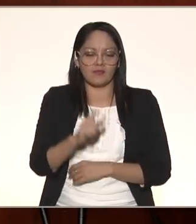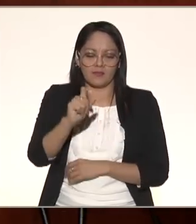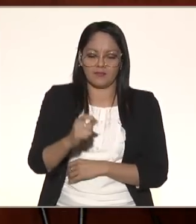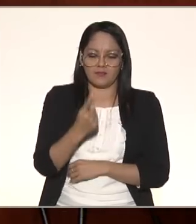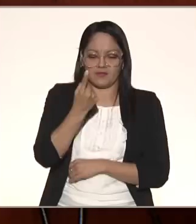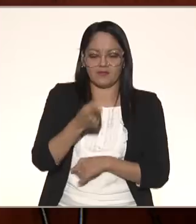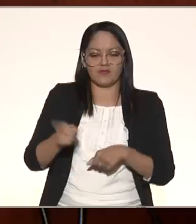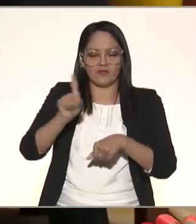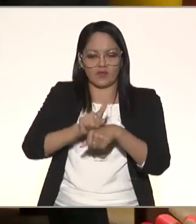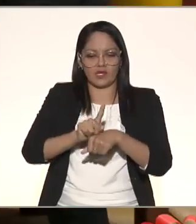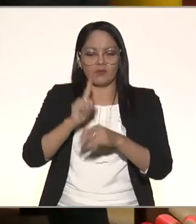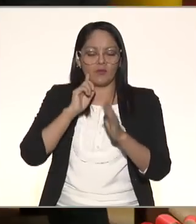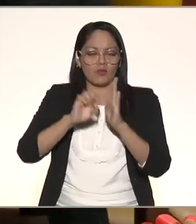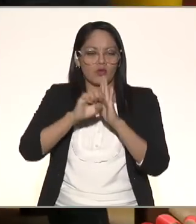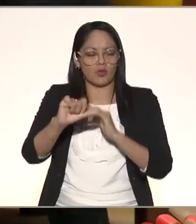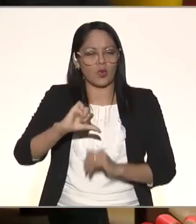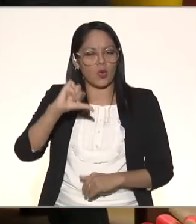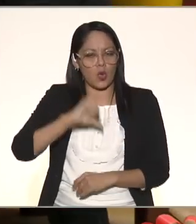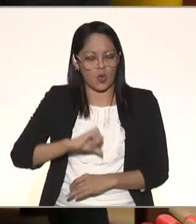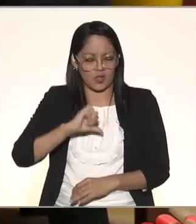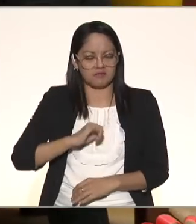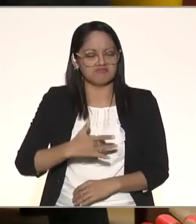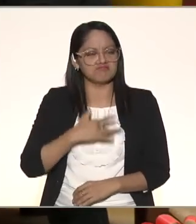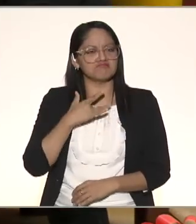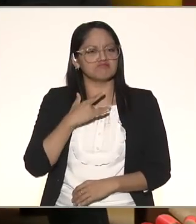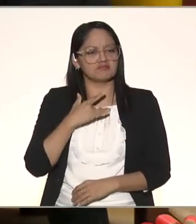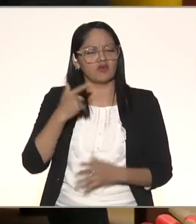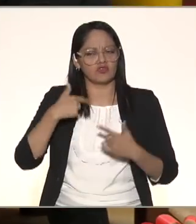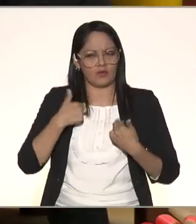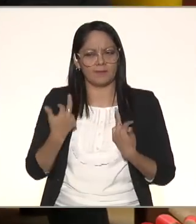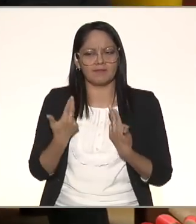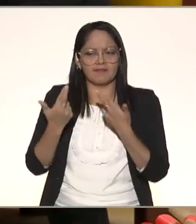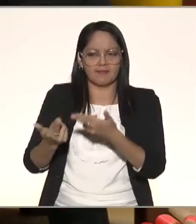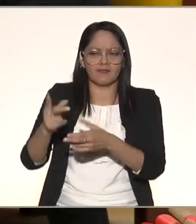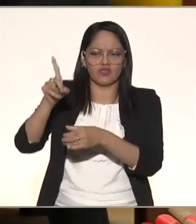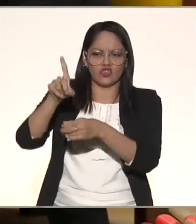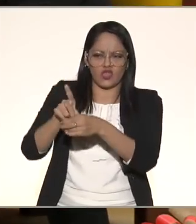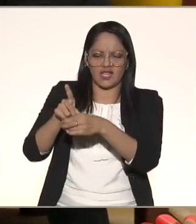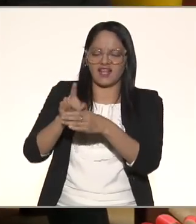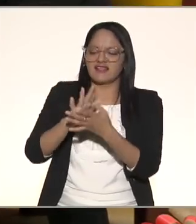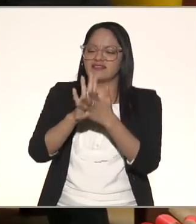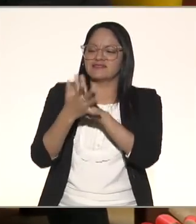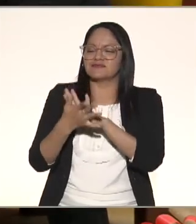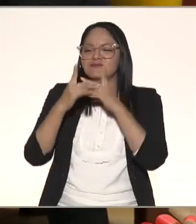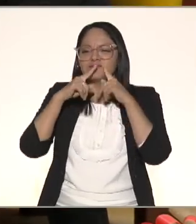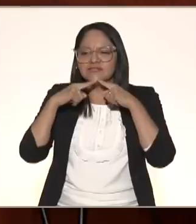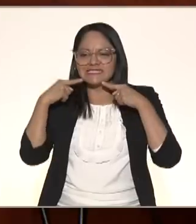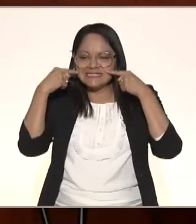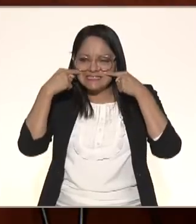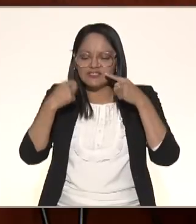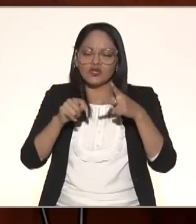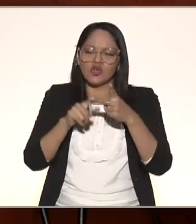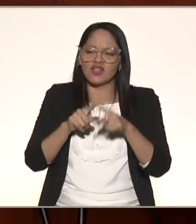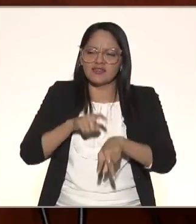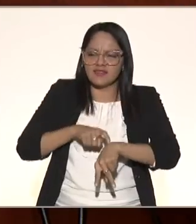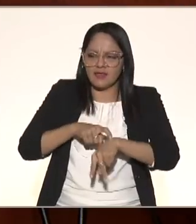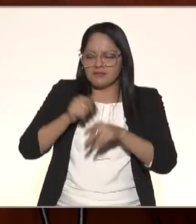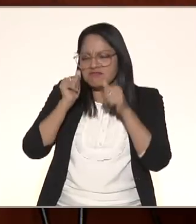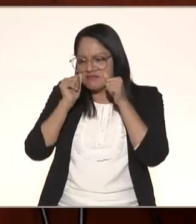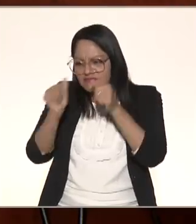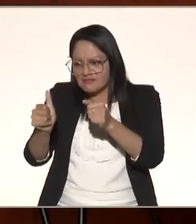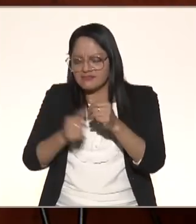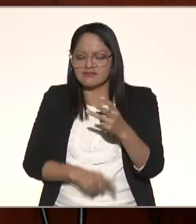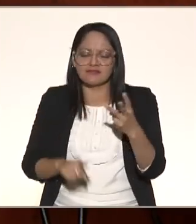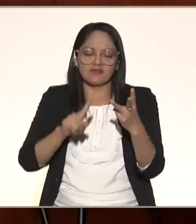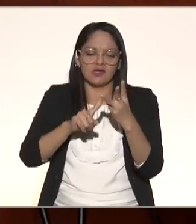ejercicio de hoy conscientemente voy a donar una sonrisa mi tiempo voy a